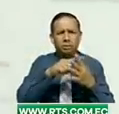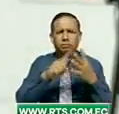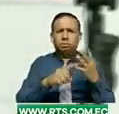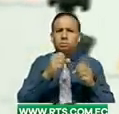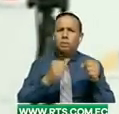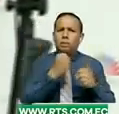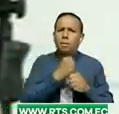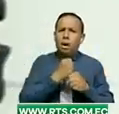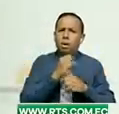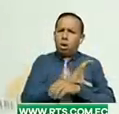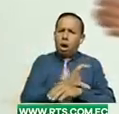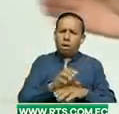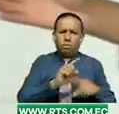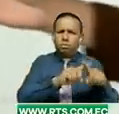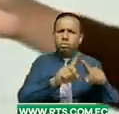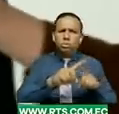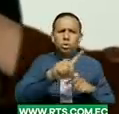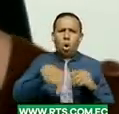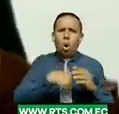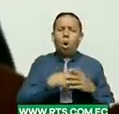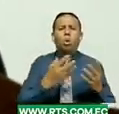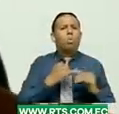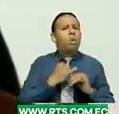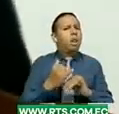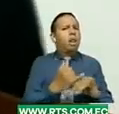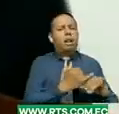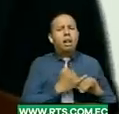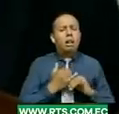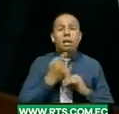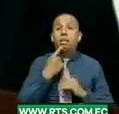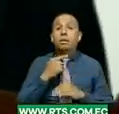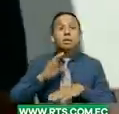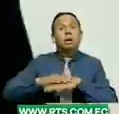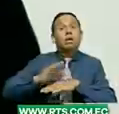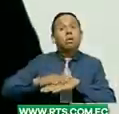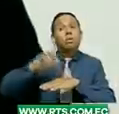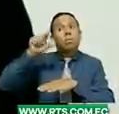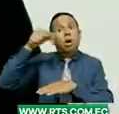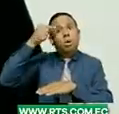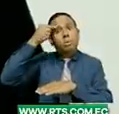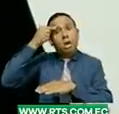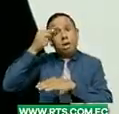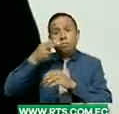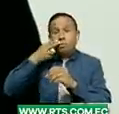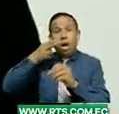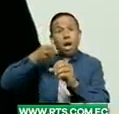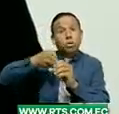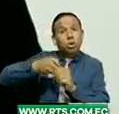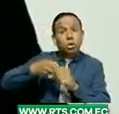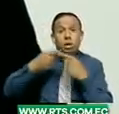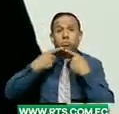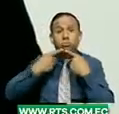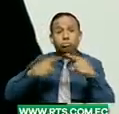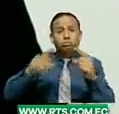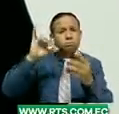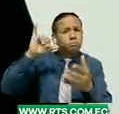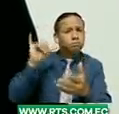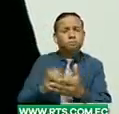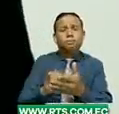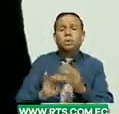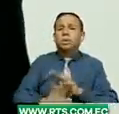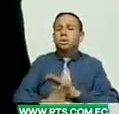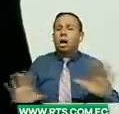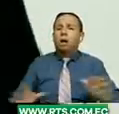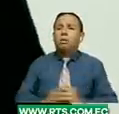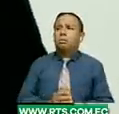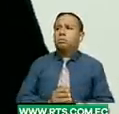consideran que el congelamiento de los precios de los combustibles se dio y que no hay marcha atrás. Los precios de los combustibles en el Ecuador el día de hoy